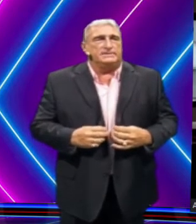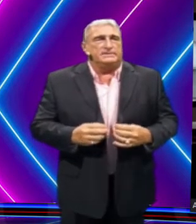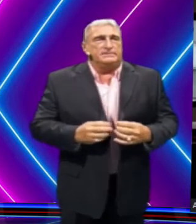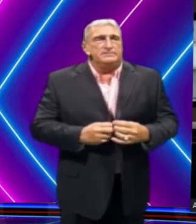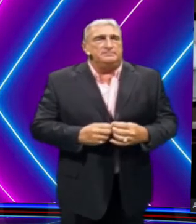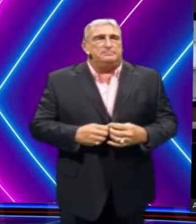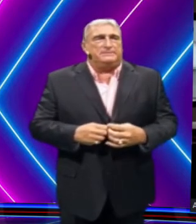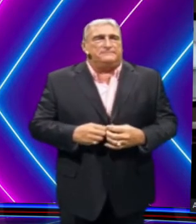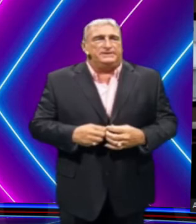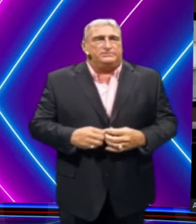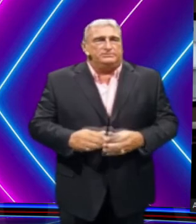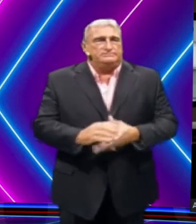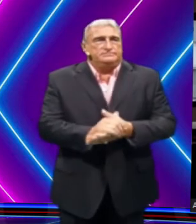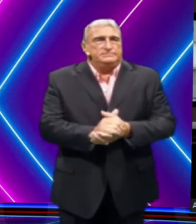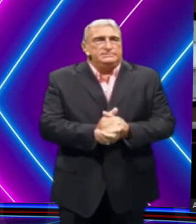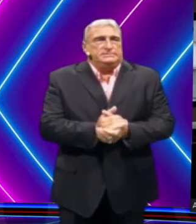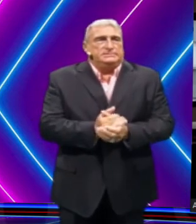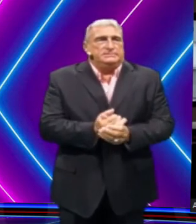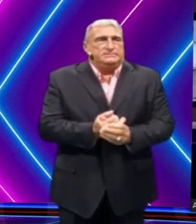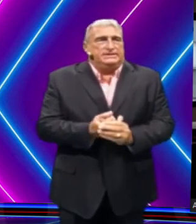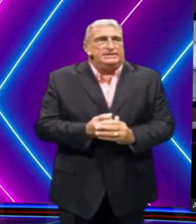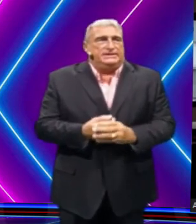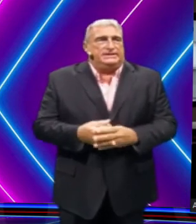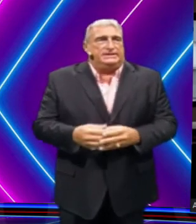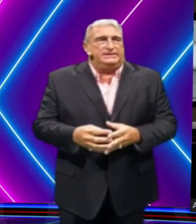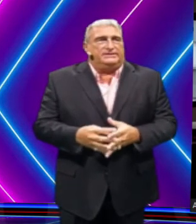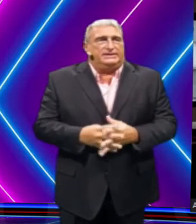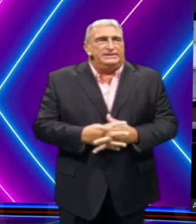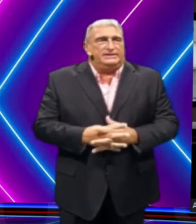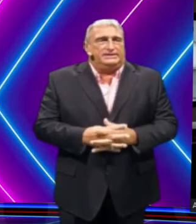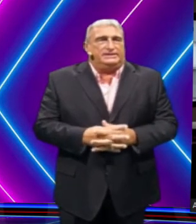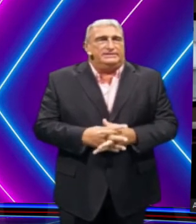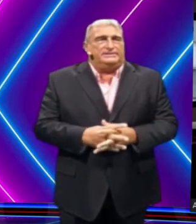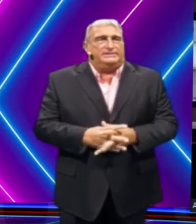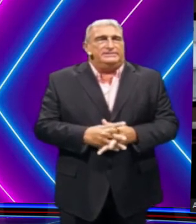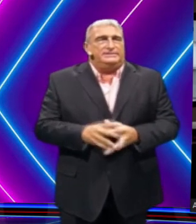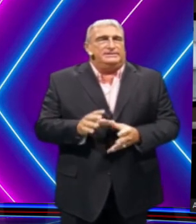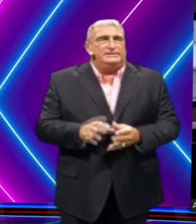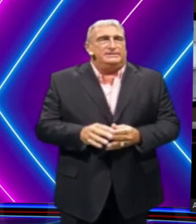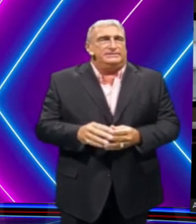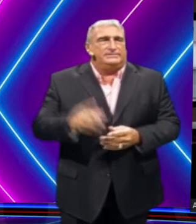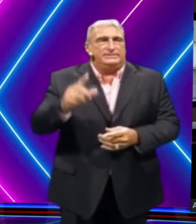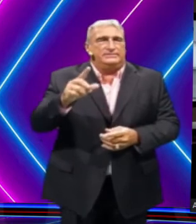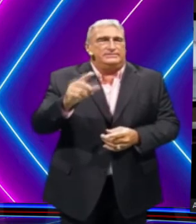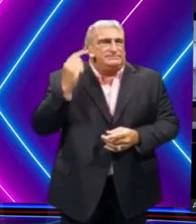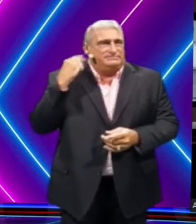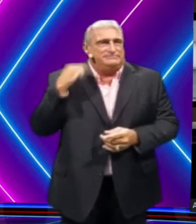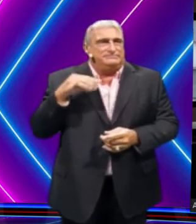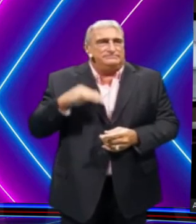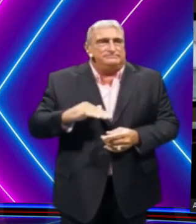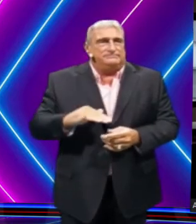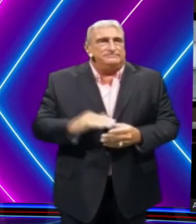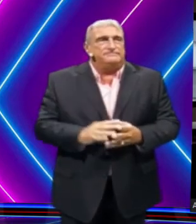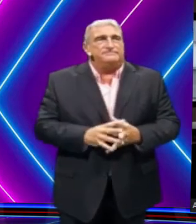¿Todo bien? Perfecto. Estaba buscando un comentario que hice